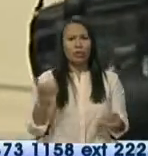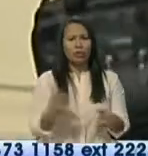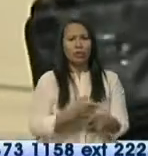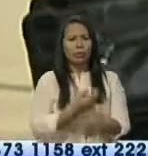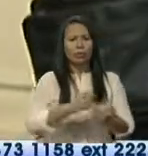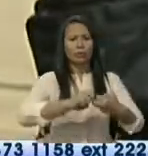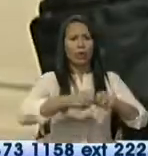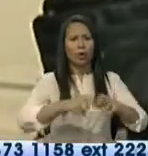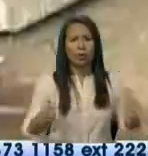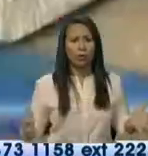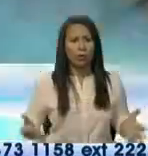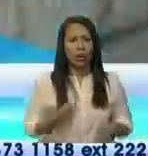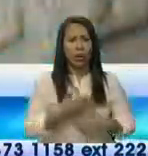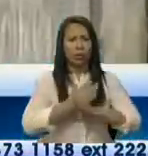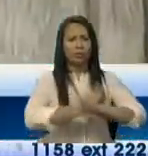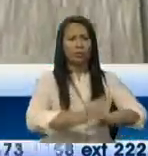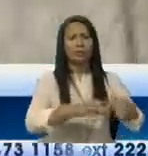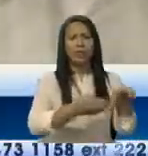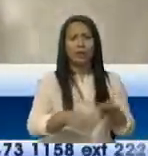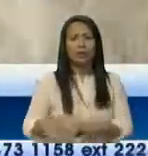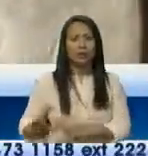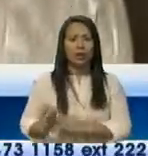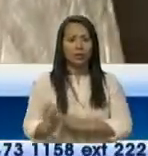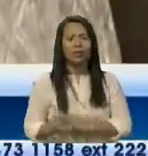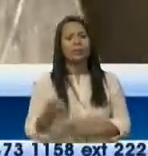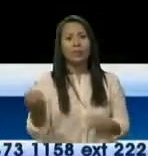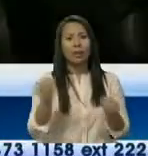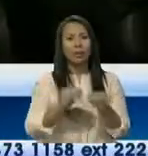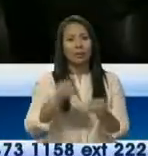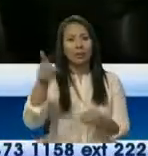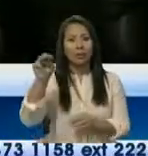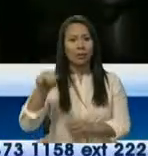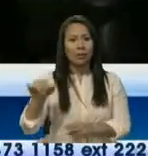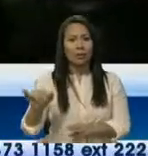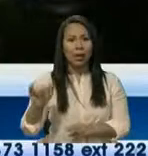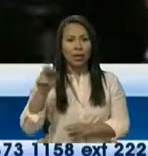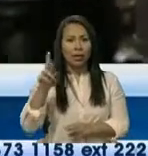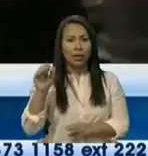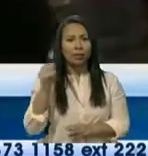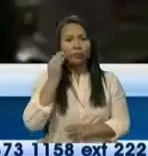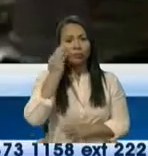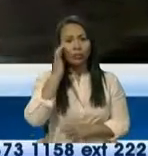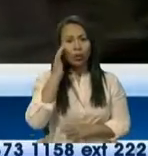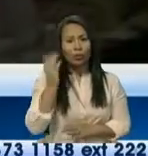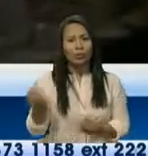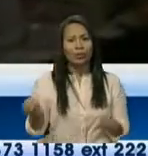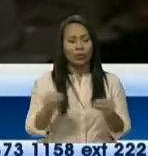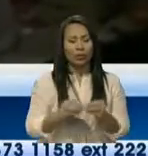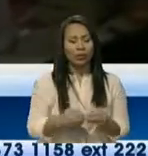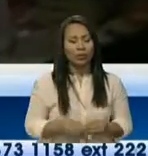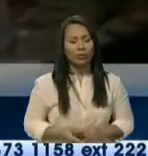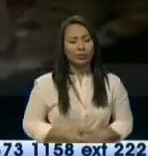acciones de prevención y para Mayra, más de una incertidumbre. Informó Jorge Escobar.